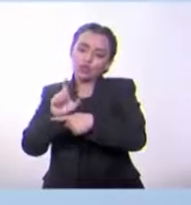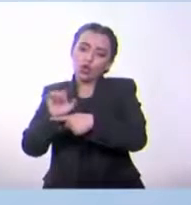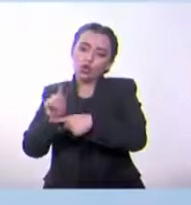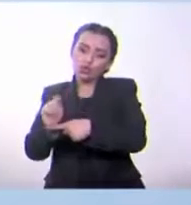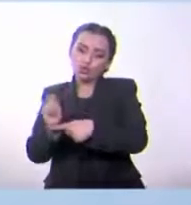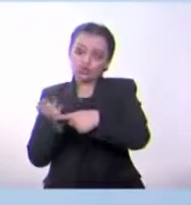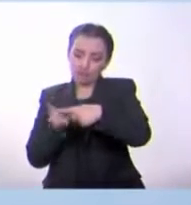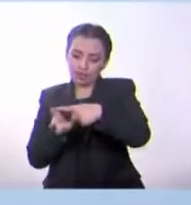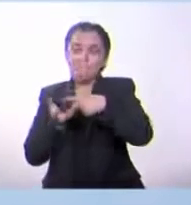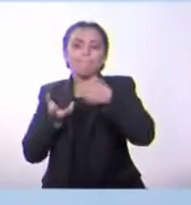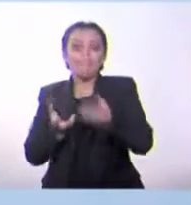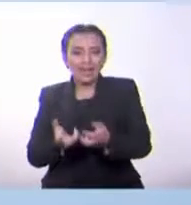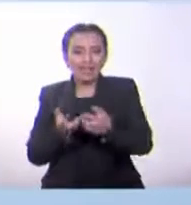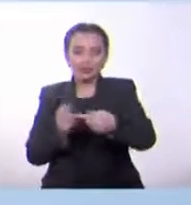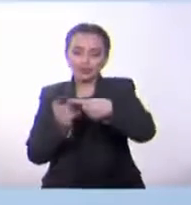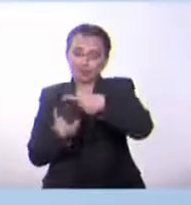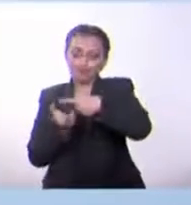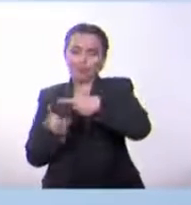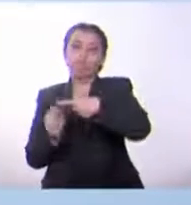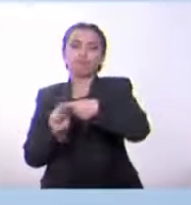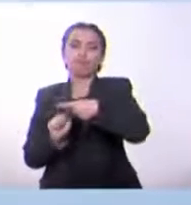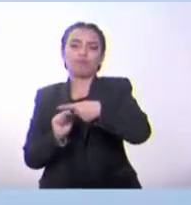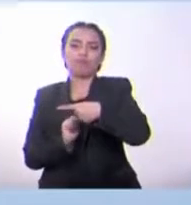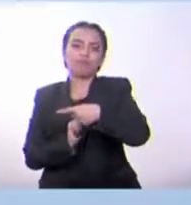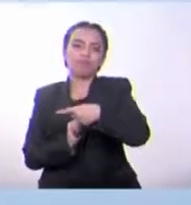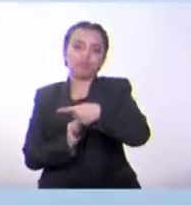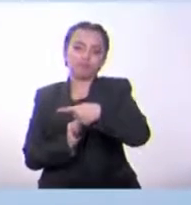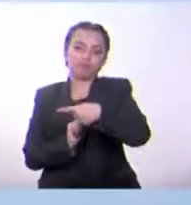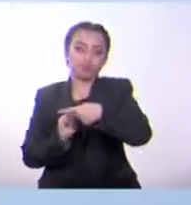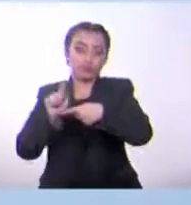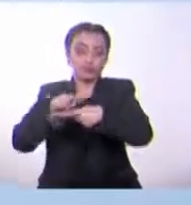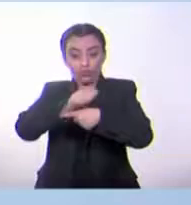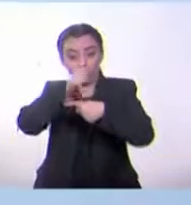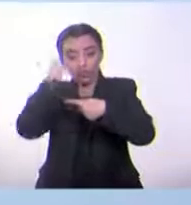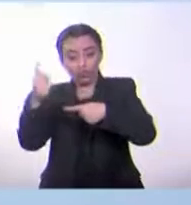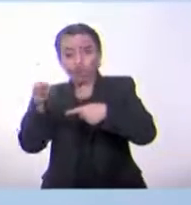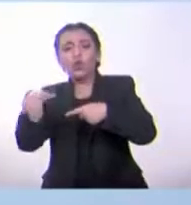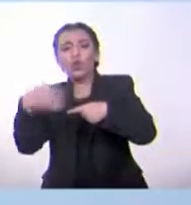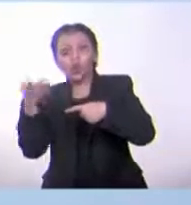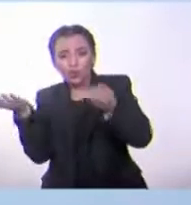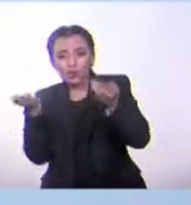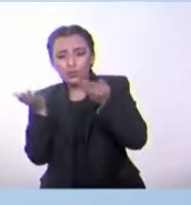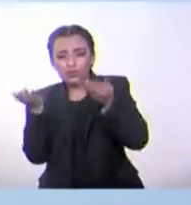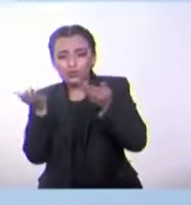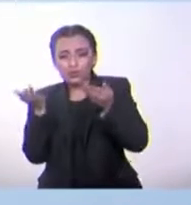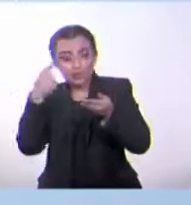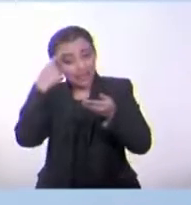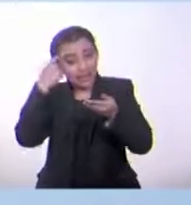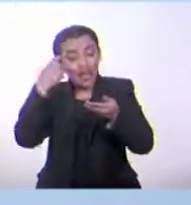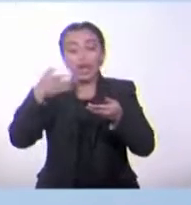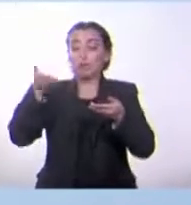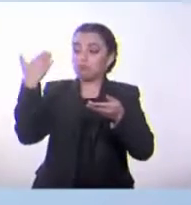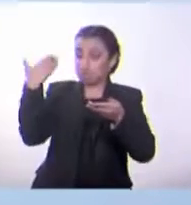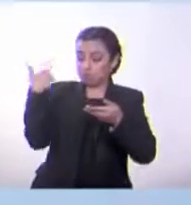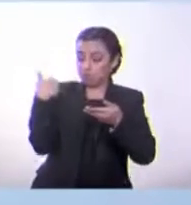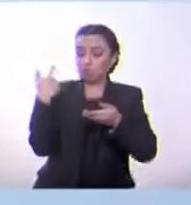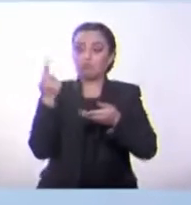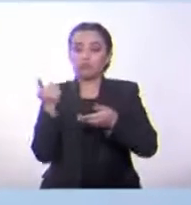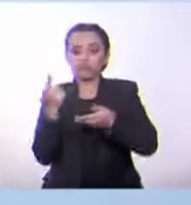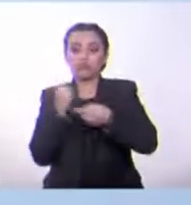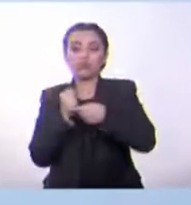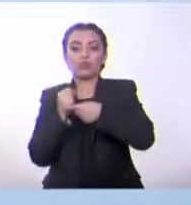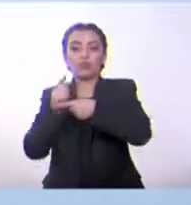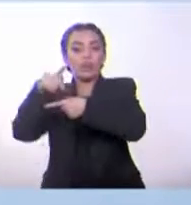calcular el peso equivalente. Recuerdan que el peso equivalente es la masa molar. En